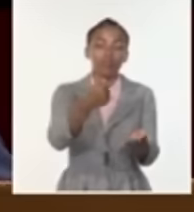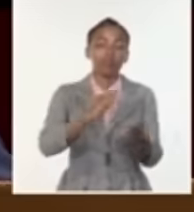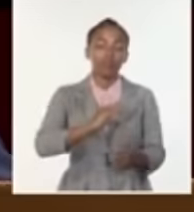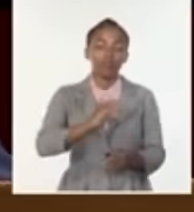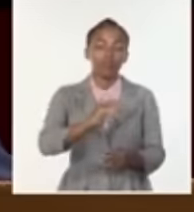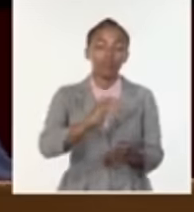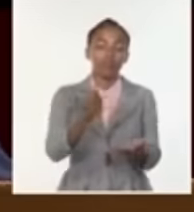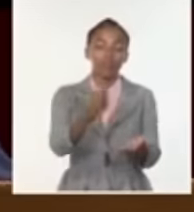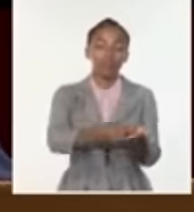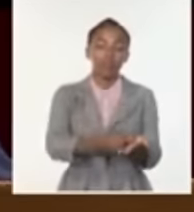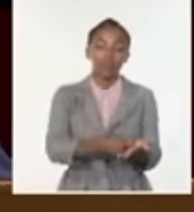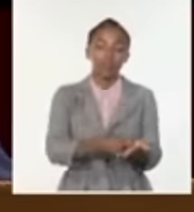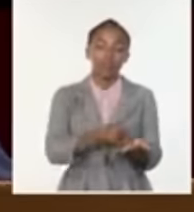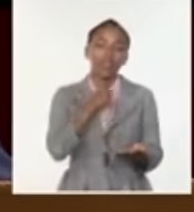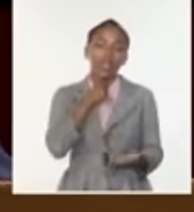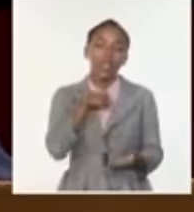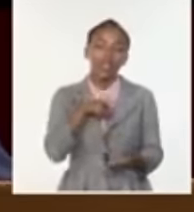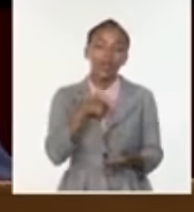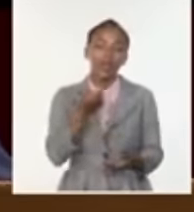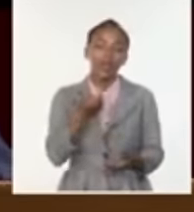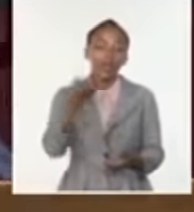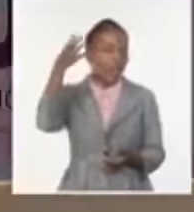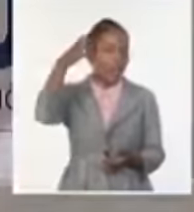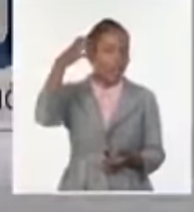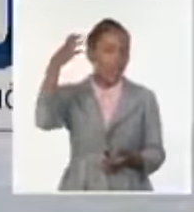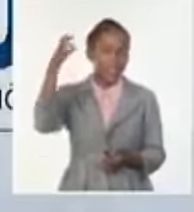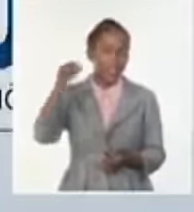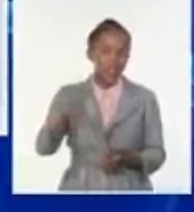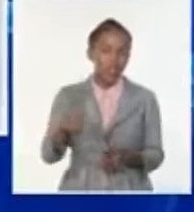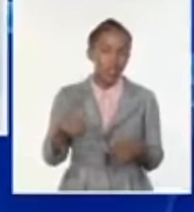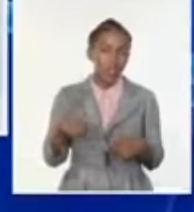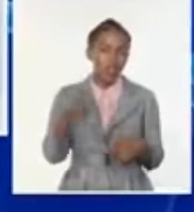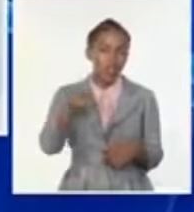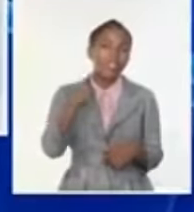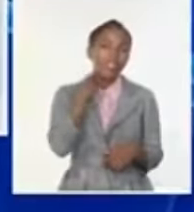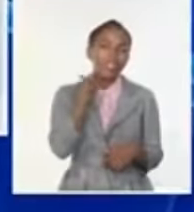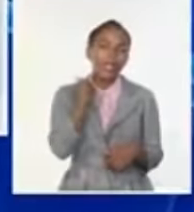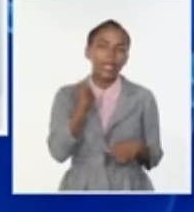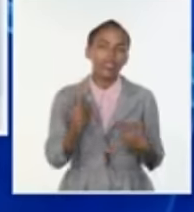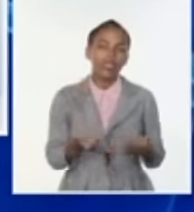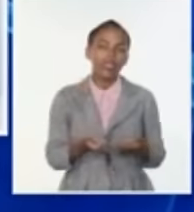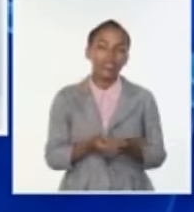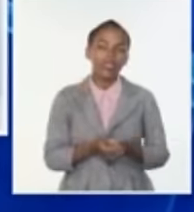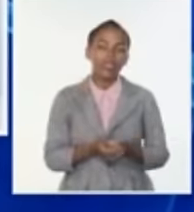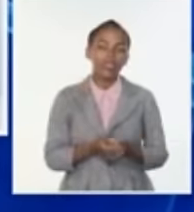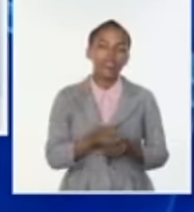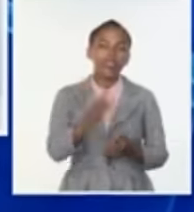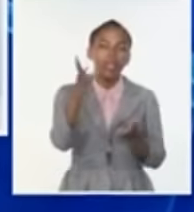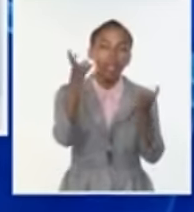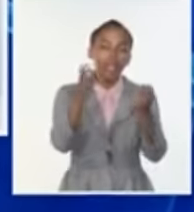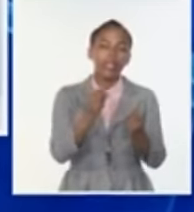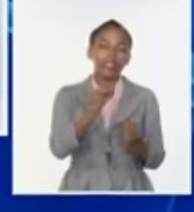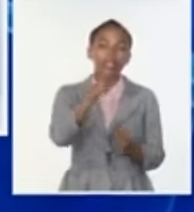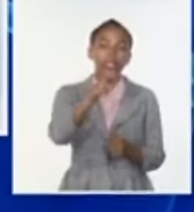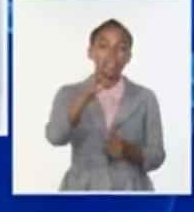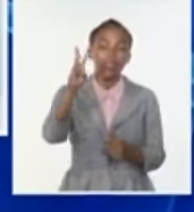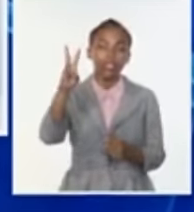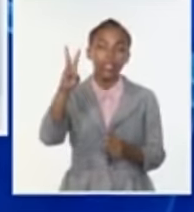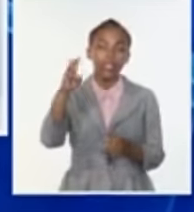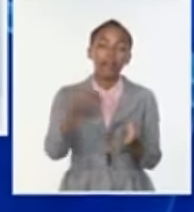Los subsidios del presupuesto del Estado para este año se encuentran en el orden de los 63.000 millones de pesos, es decir, que